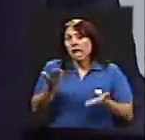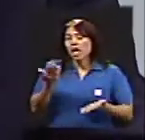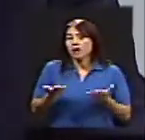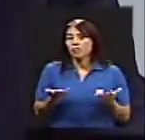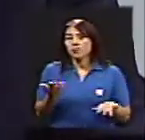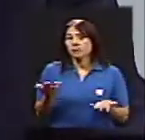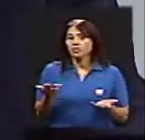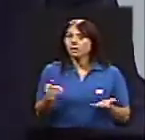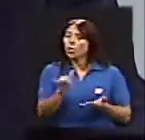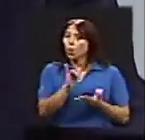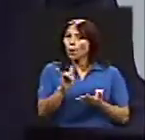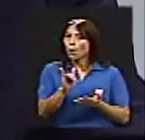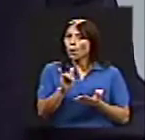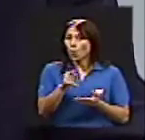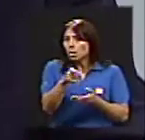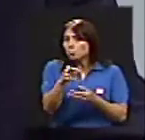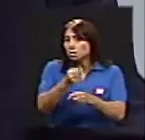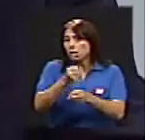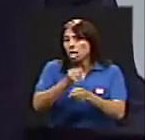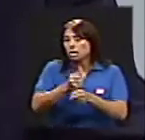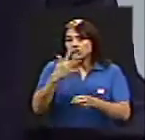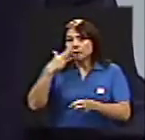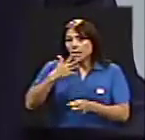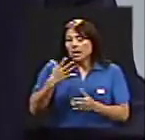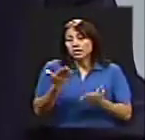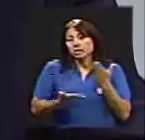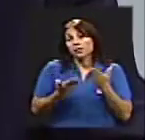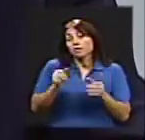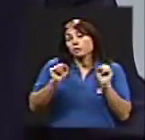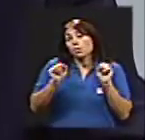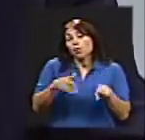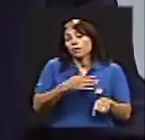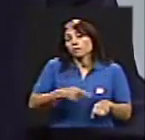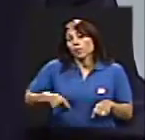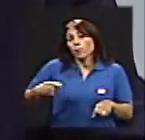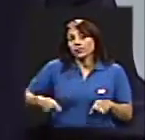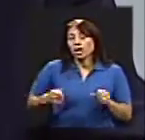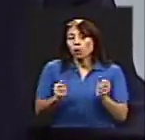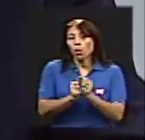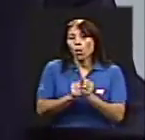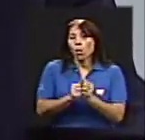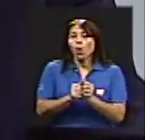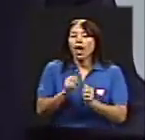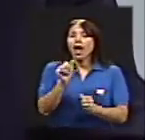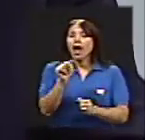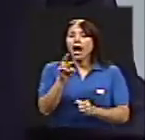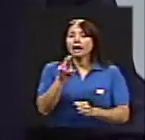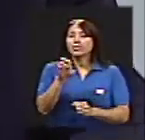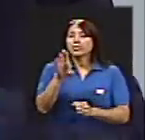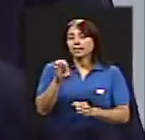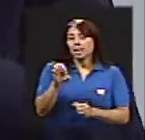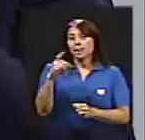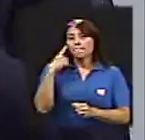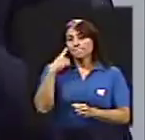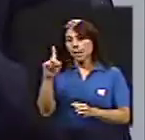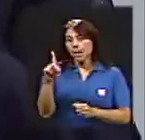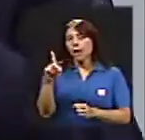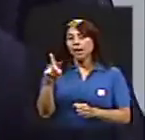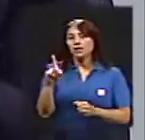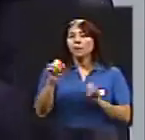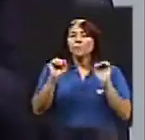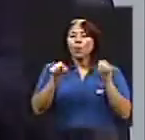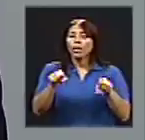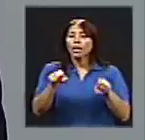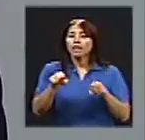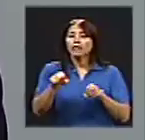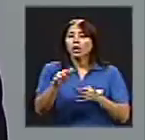dado que hay tareas semejantes, puede ser que conversar con el presidente Arce pueda ser útil para combinar